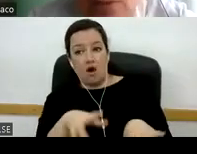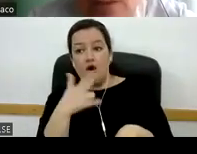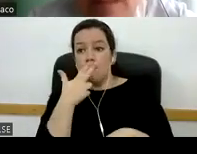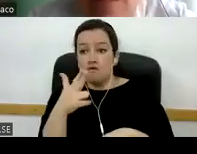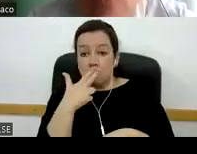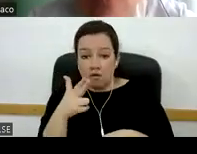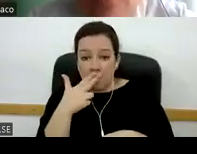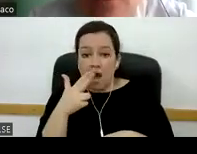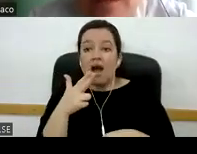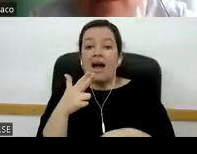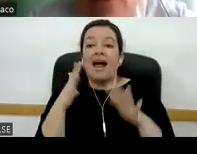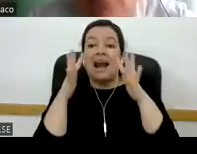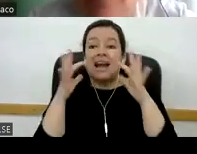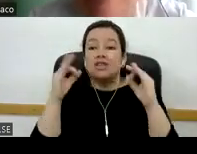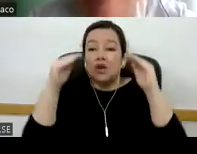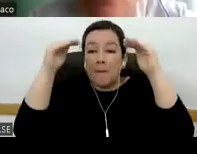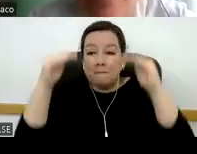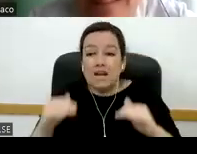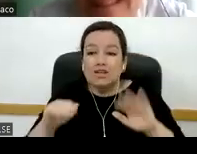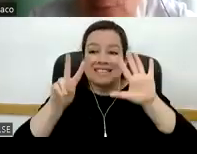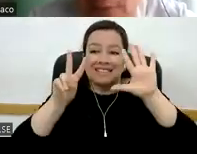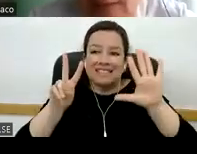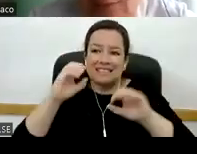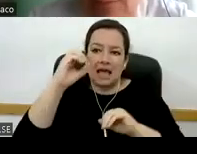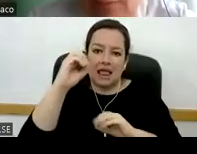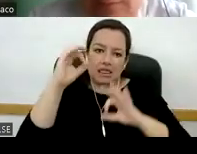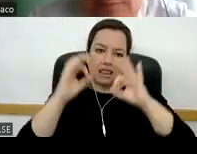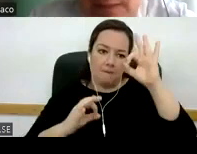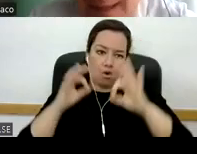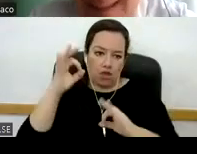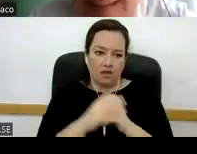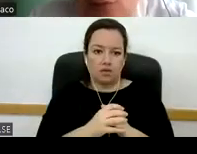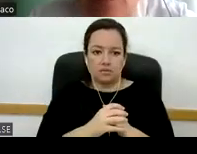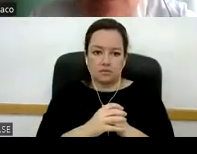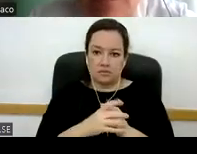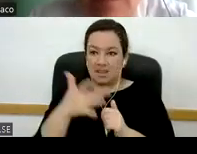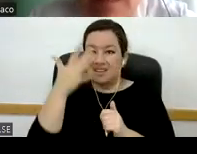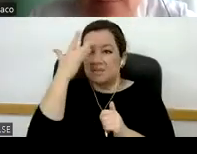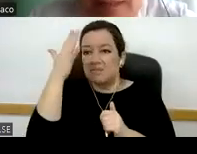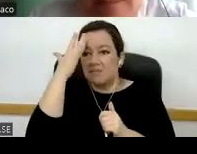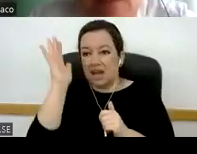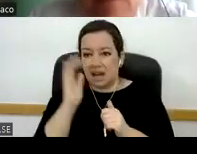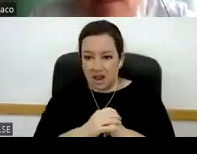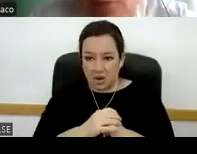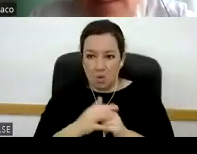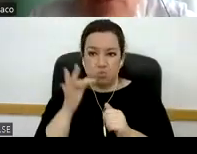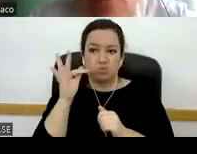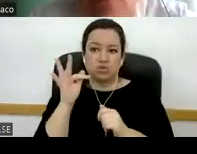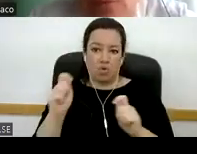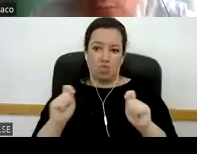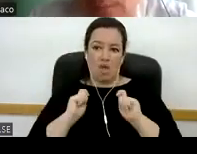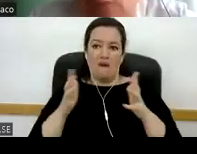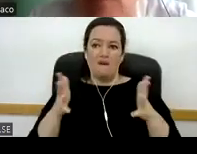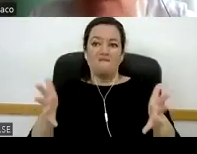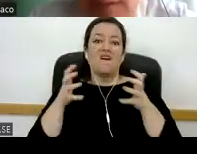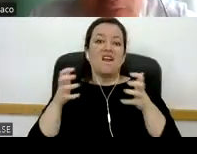este hábito tabáquico puede disminuir el riesgo cardiovascular hasta en un 70%. Imaginaos el beneficio que estáis aportando a